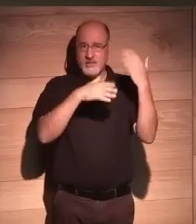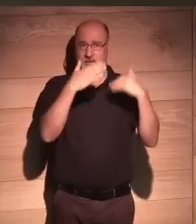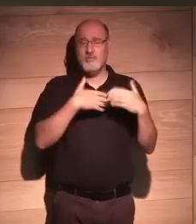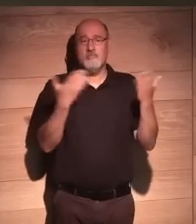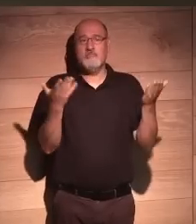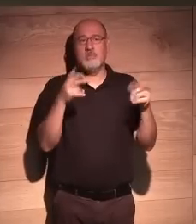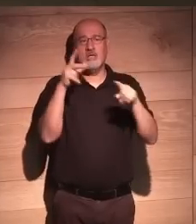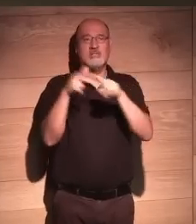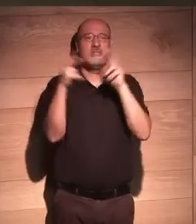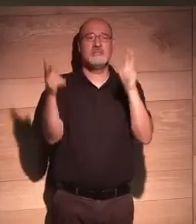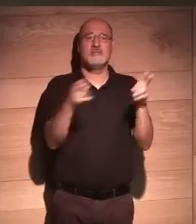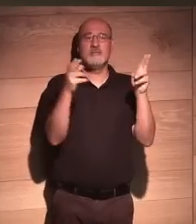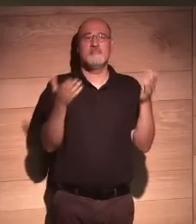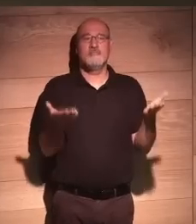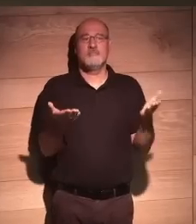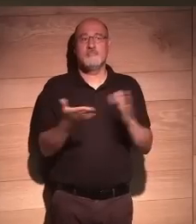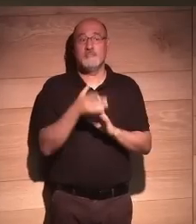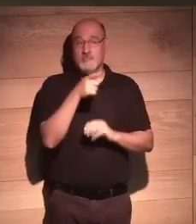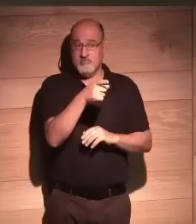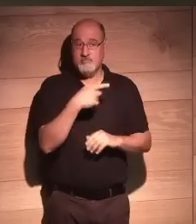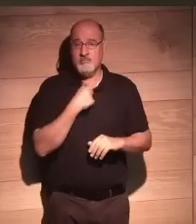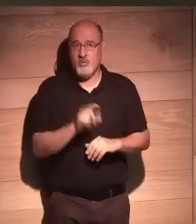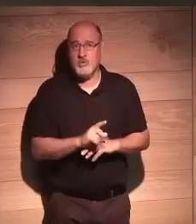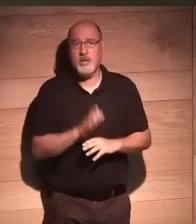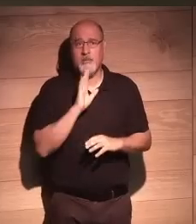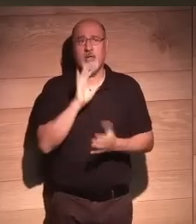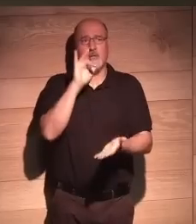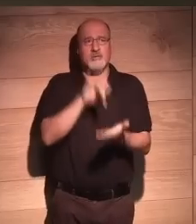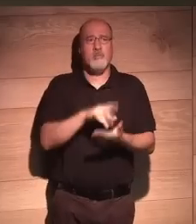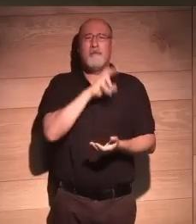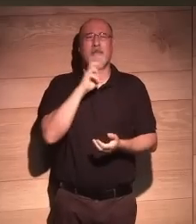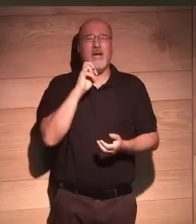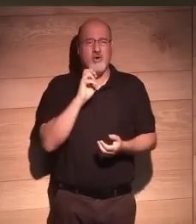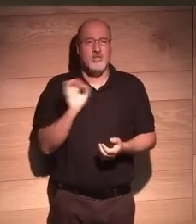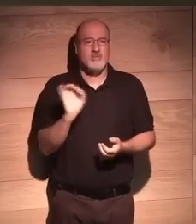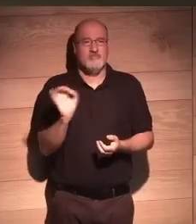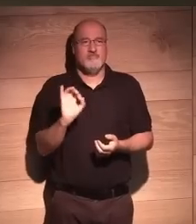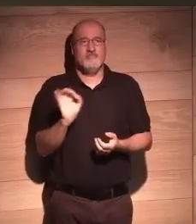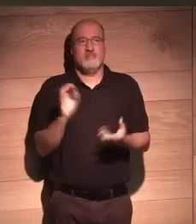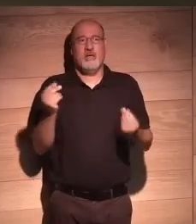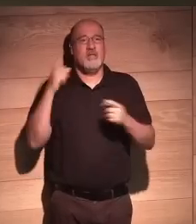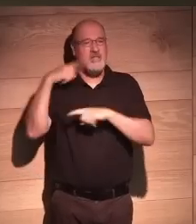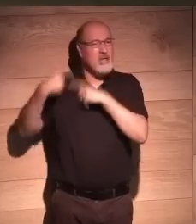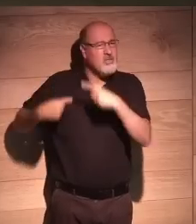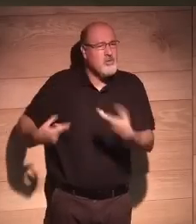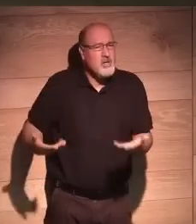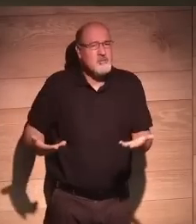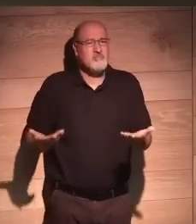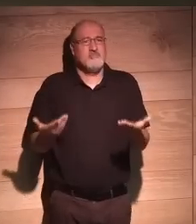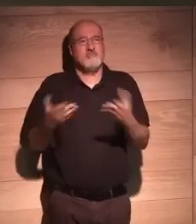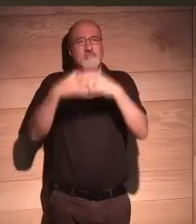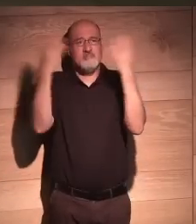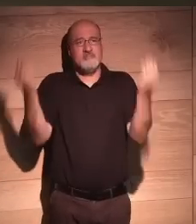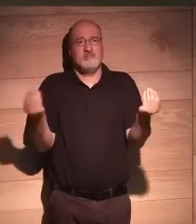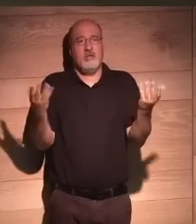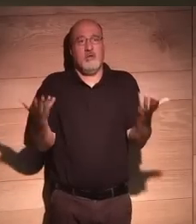pues efectivamente a ti a lo mejor no te gustan. A mí si marcan valores pero tradicionales, que esos no